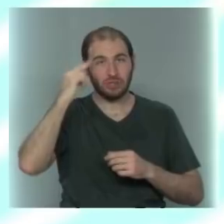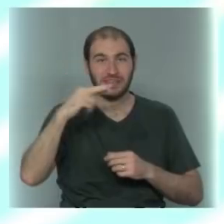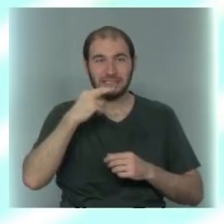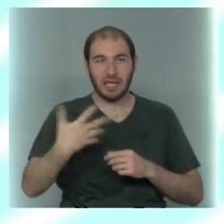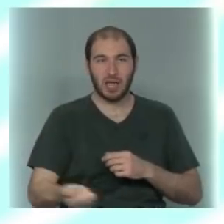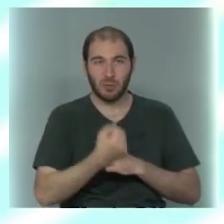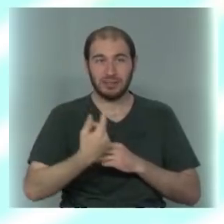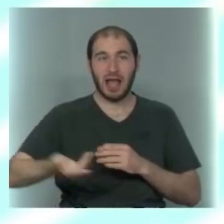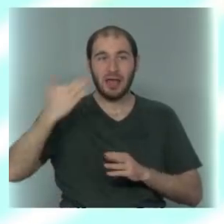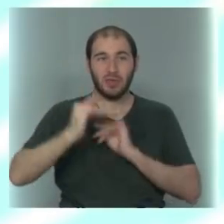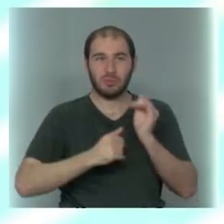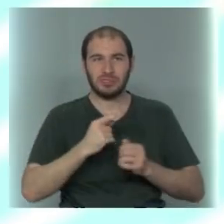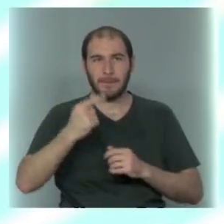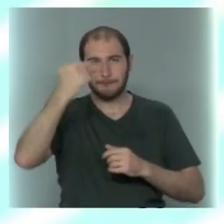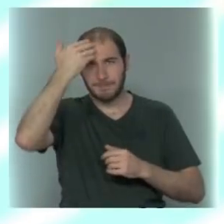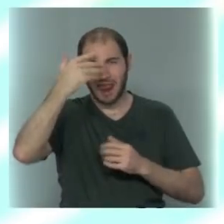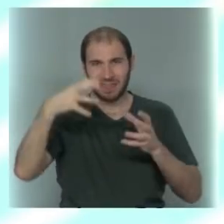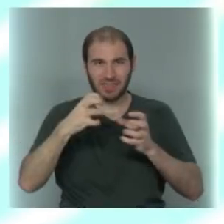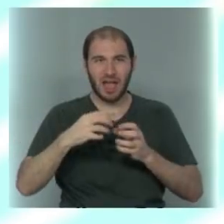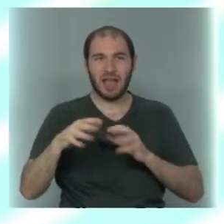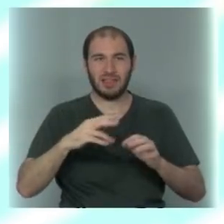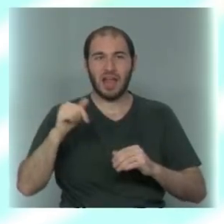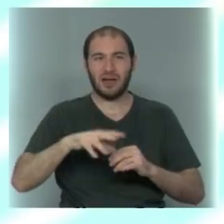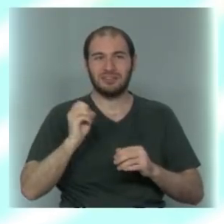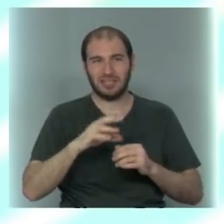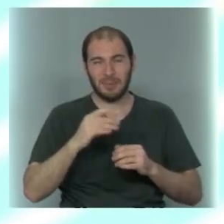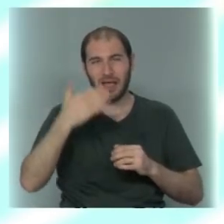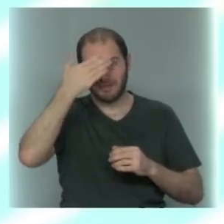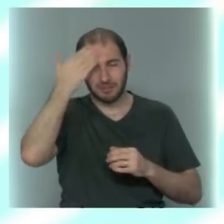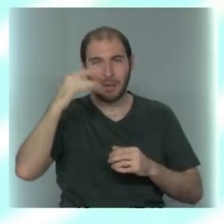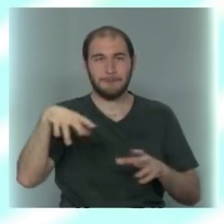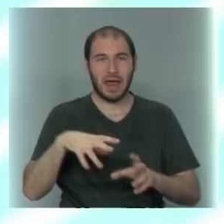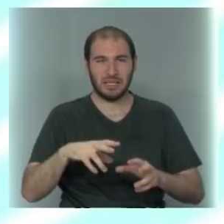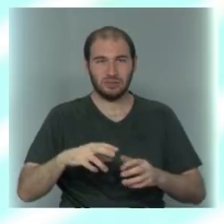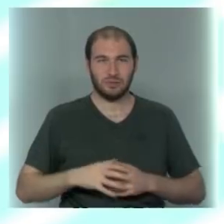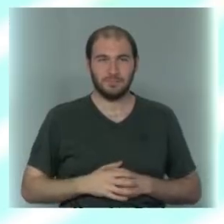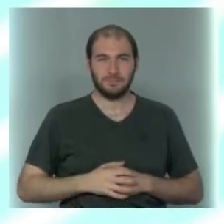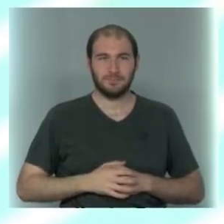descubrió lo que en aquel tiempo llamó parálisis agitante y que hoy conocemos como enfermedad de Parkinson.